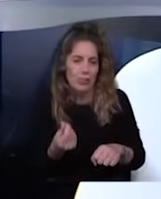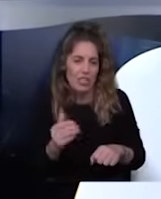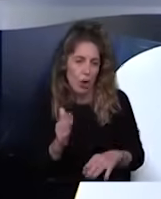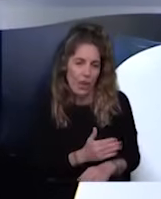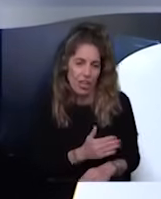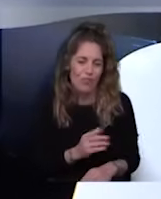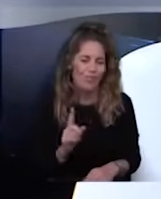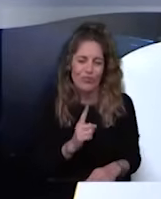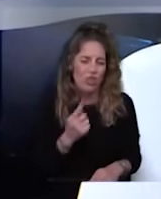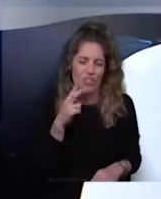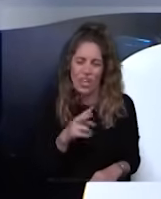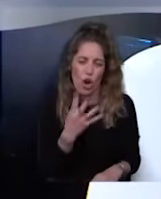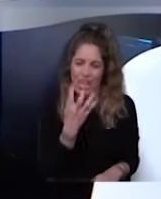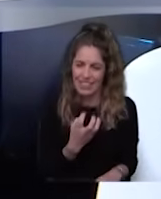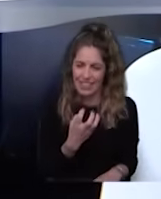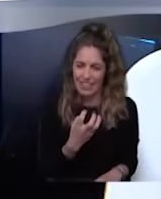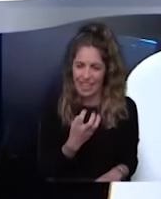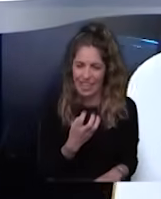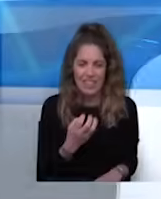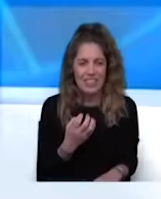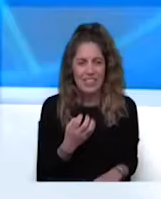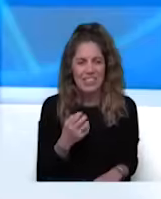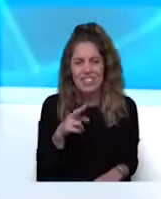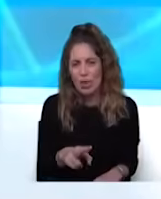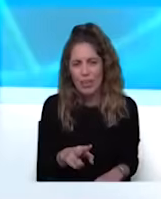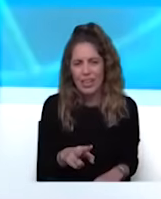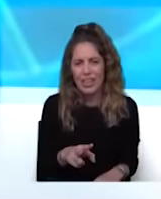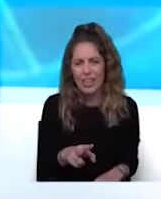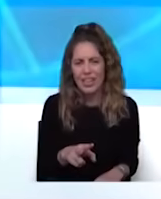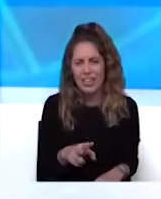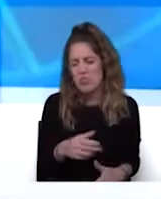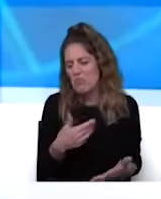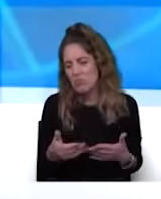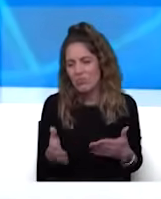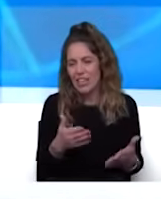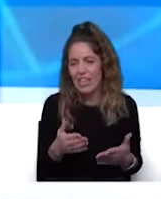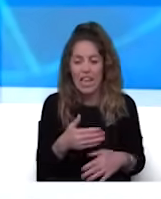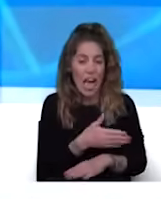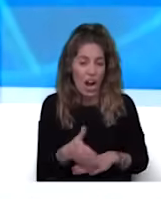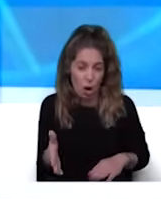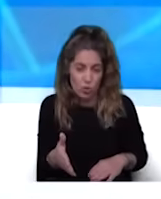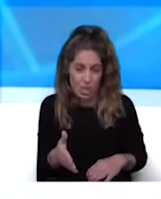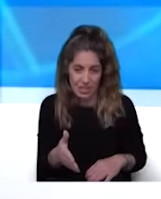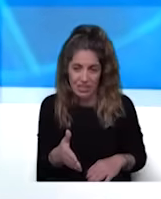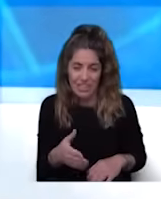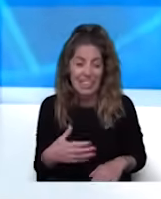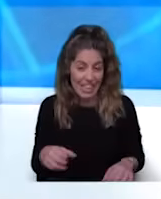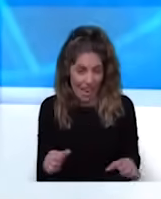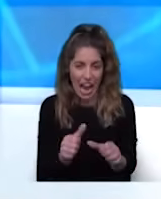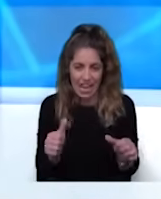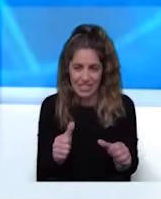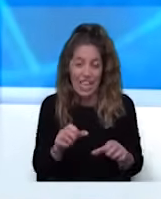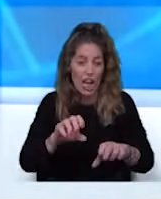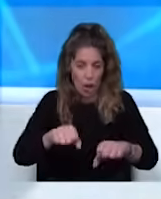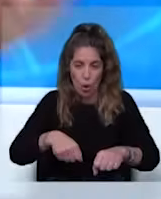tomando con la seriedad y se está tomando con una apatía en indiferencia las causas que llevan a que